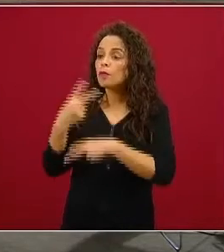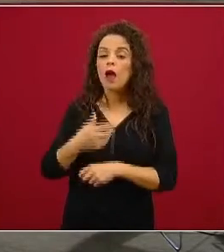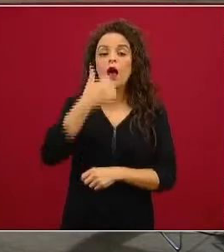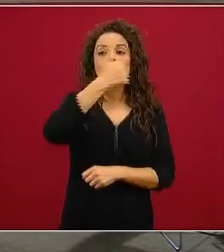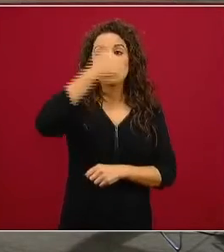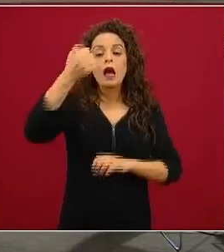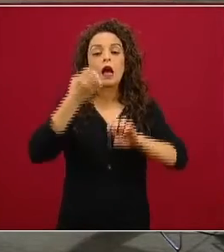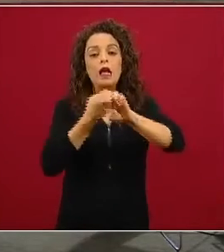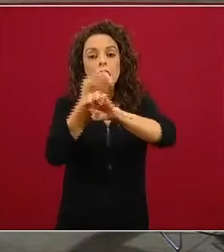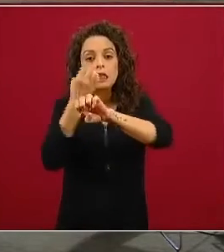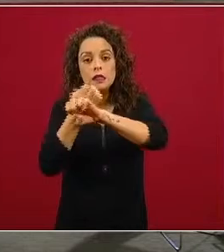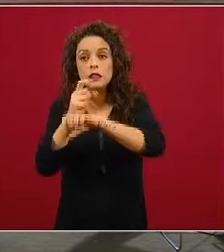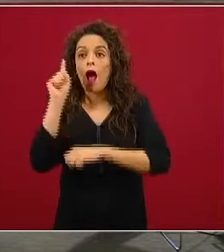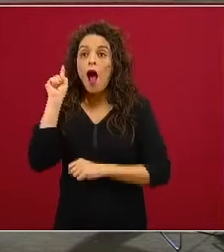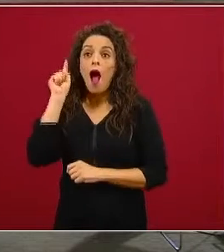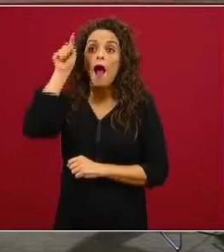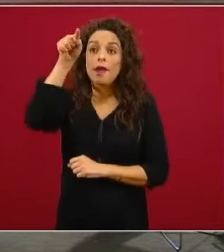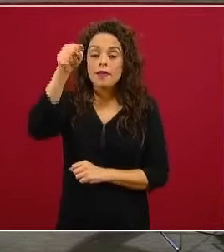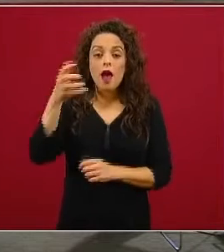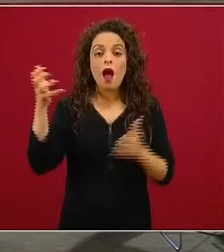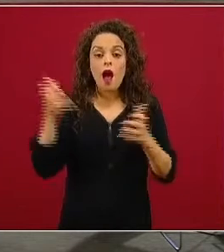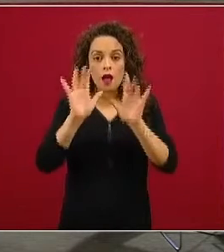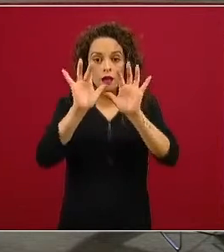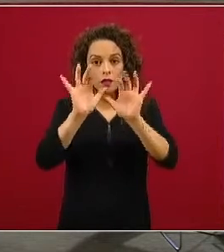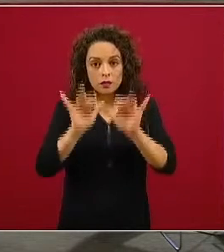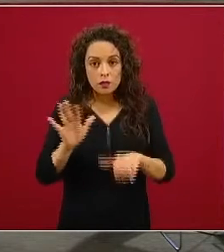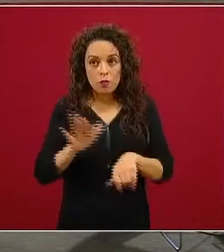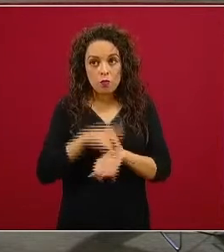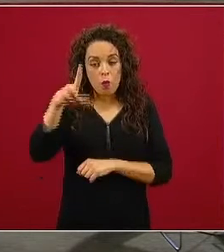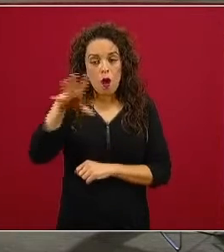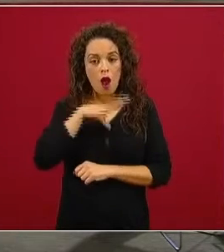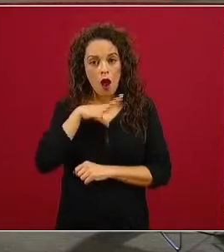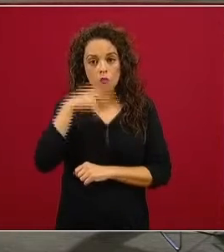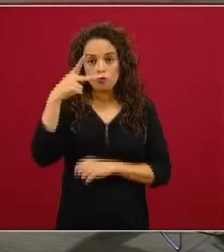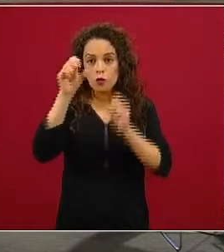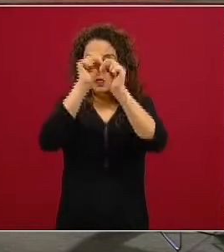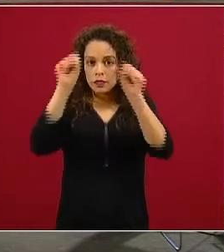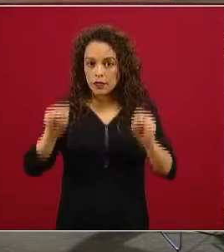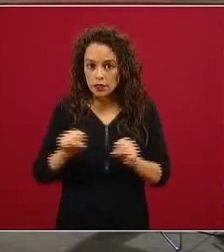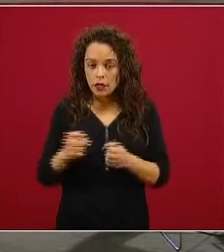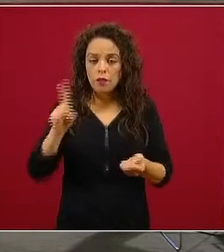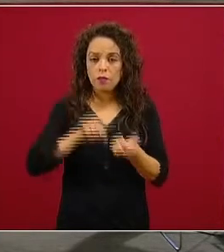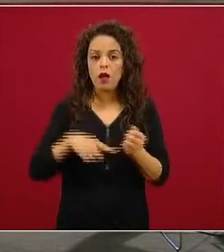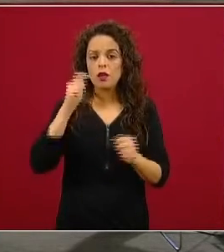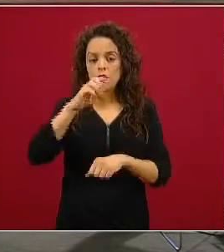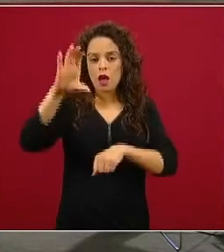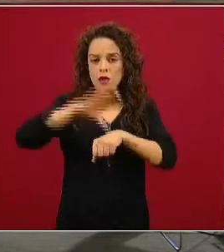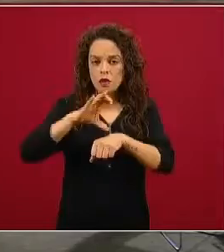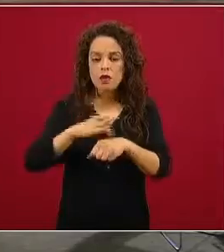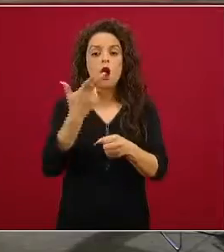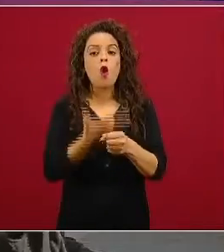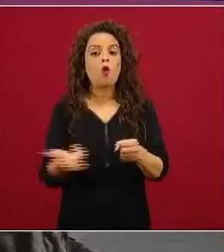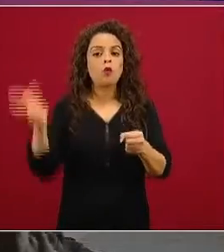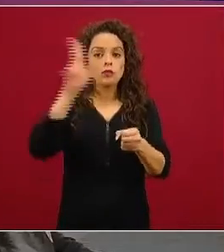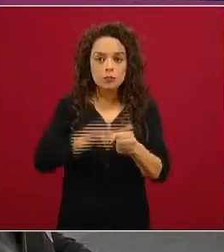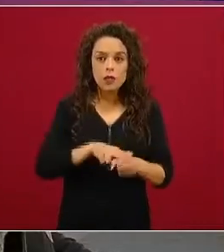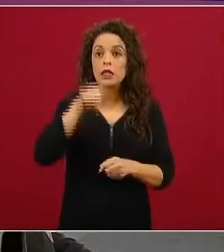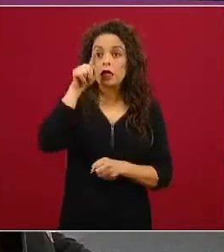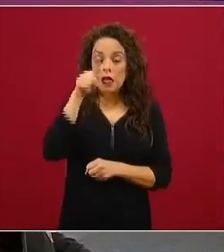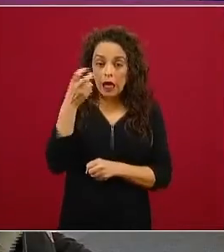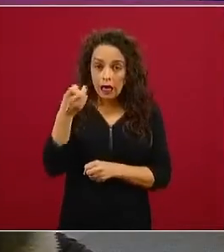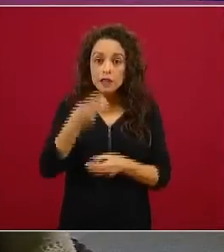semana 35 y la 36 de -9. Vamos a ver si esto se mantiene a lo largo de la semana. Hemos explicado que a lo largo de